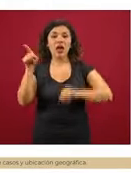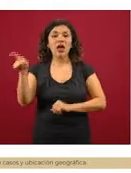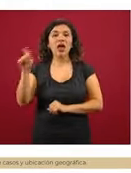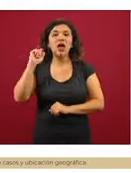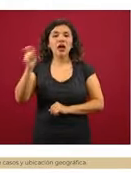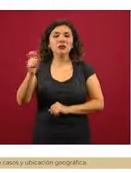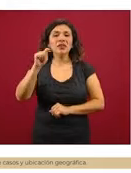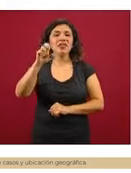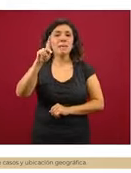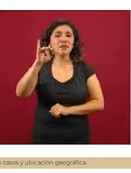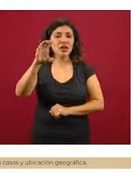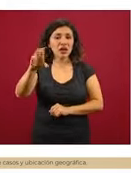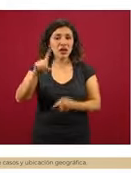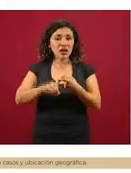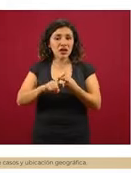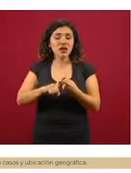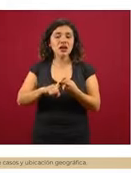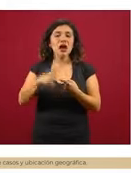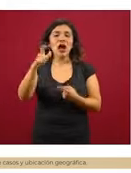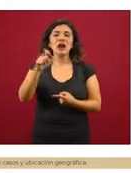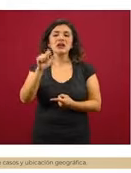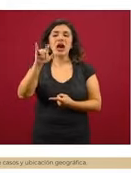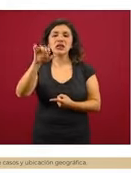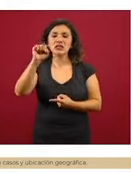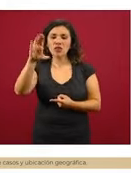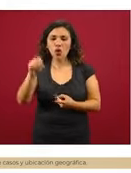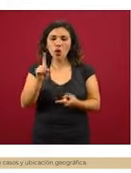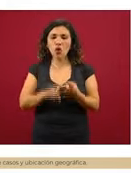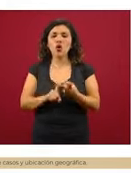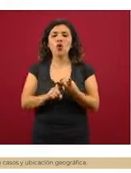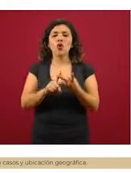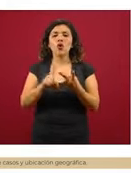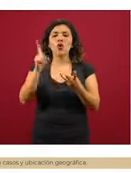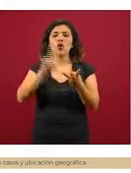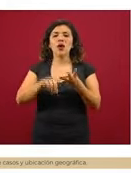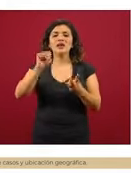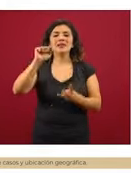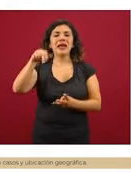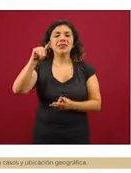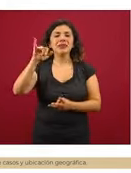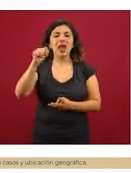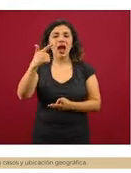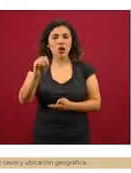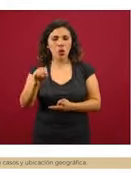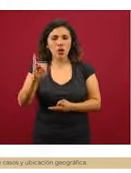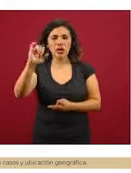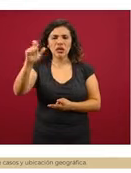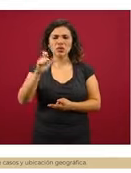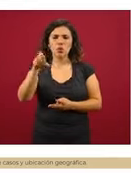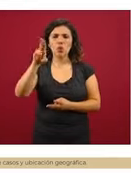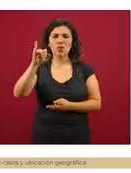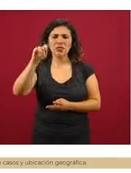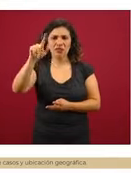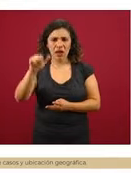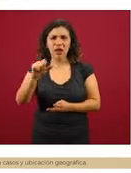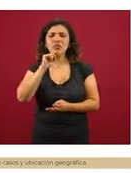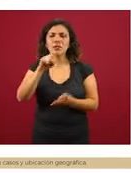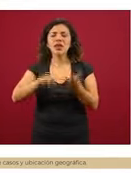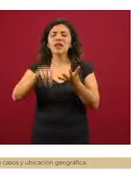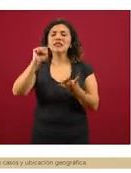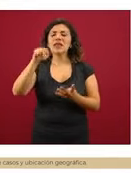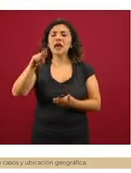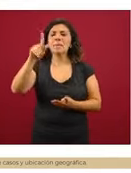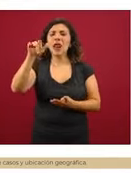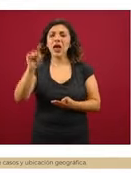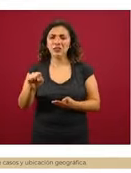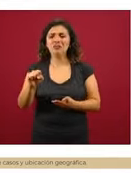prácticamente Tepic, Jalisco y precisamente Santiago Escuintla. También San Blas contribuyen